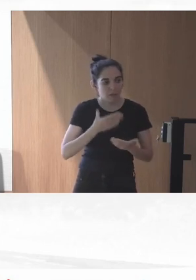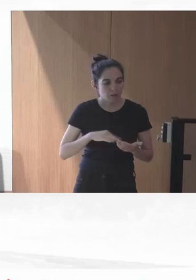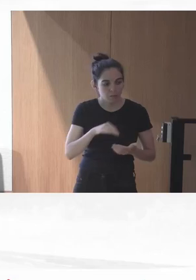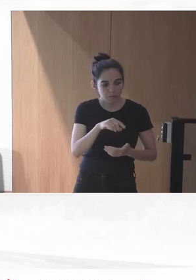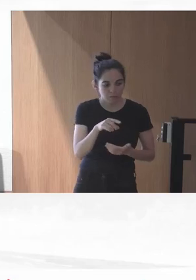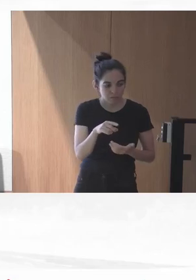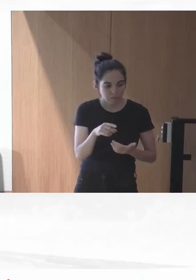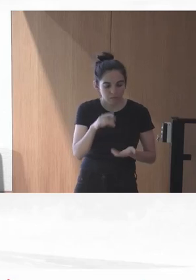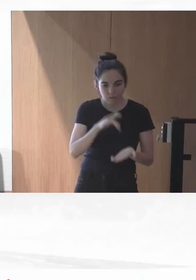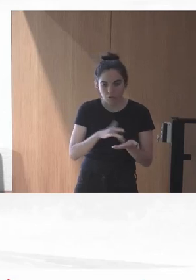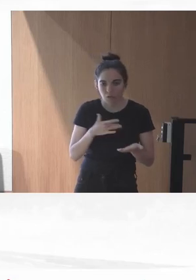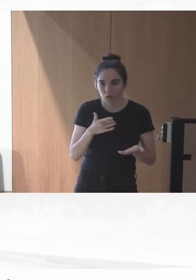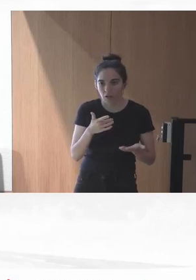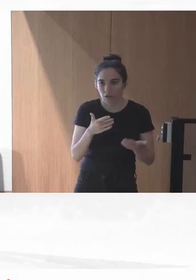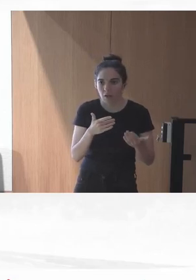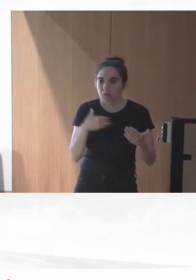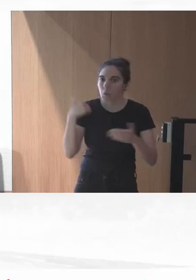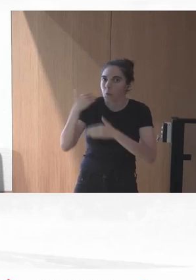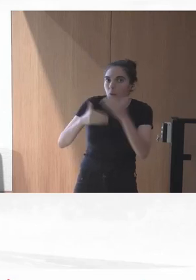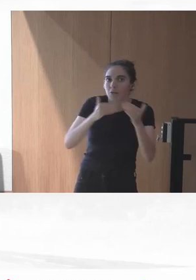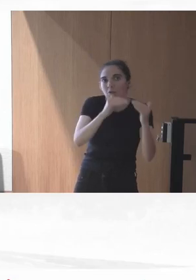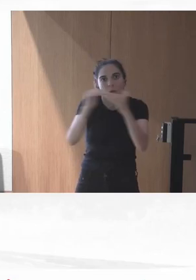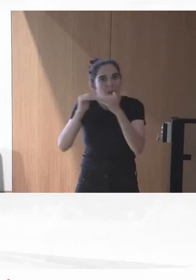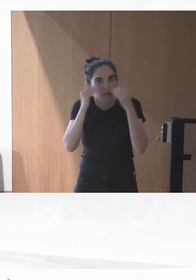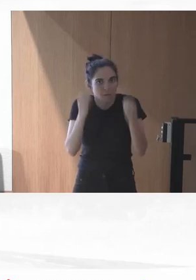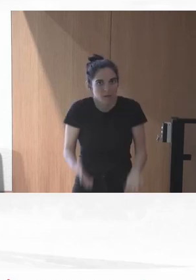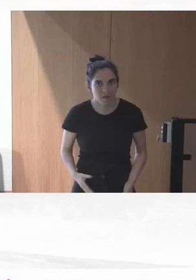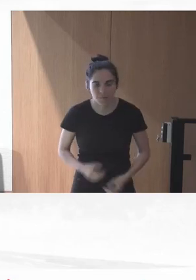se enfrente al procedimiento en igualdad de condiciones.